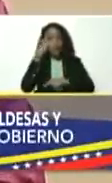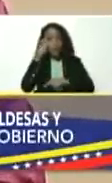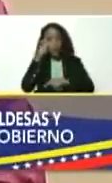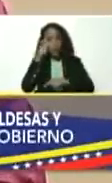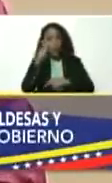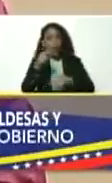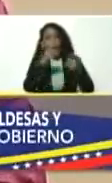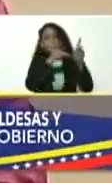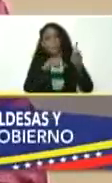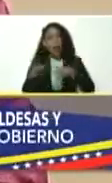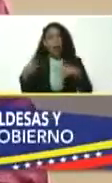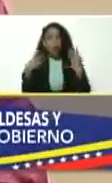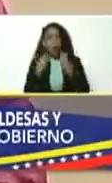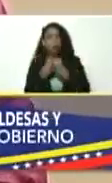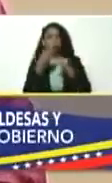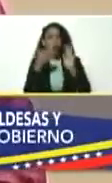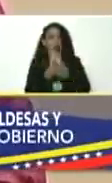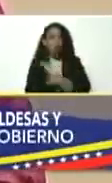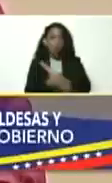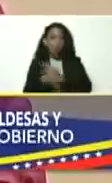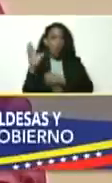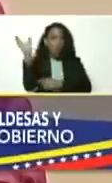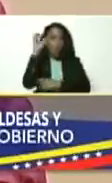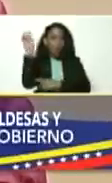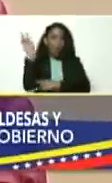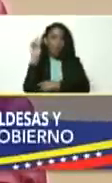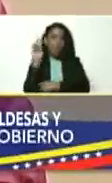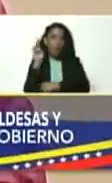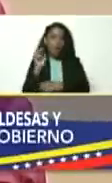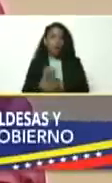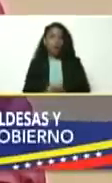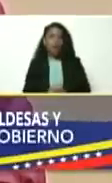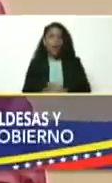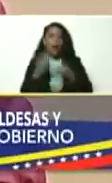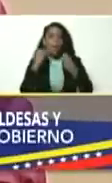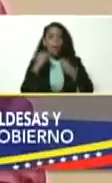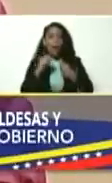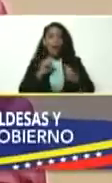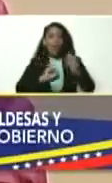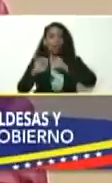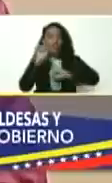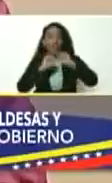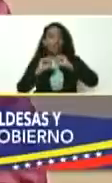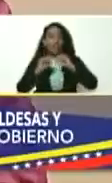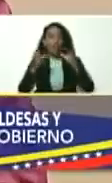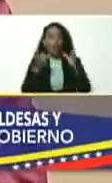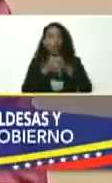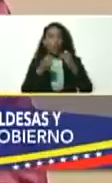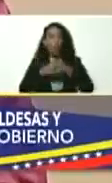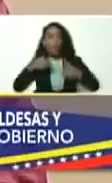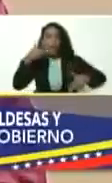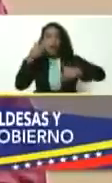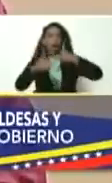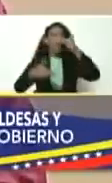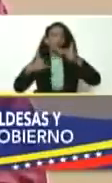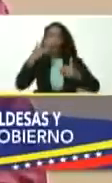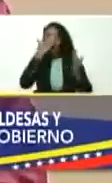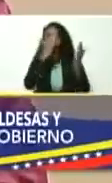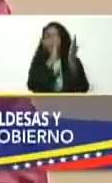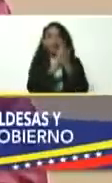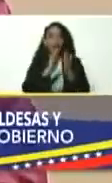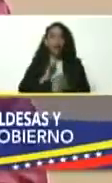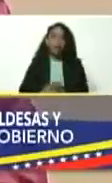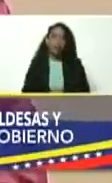conjuntos entre colombia y venezuela para el combate a las bandas criminales fronterizas